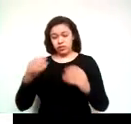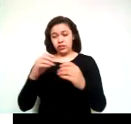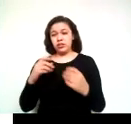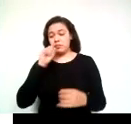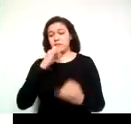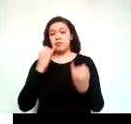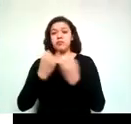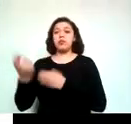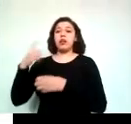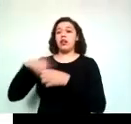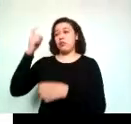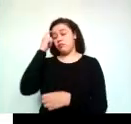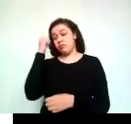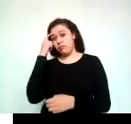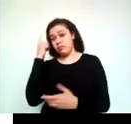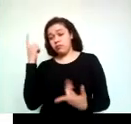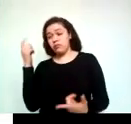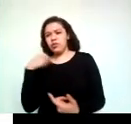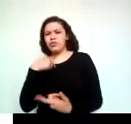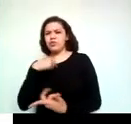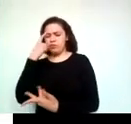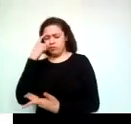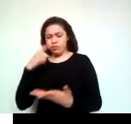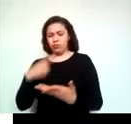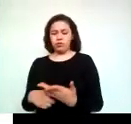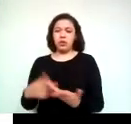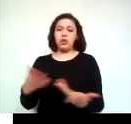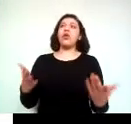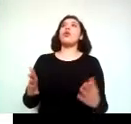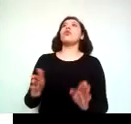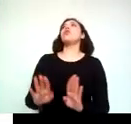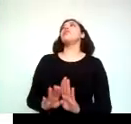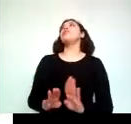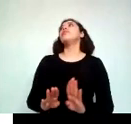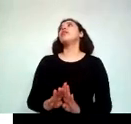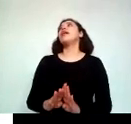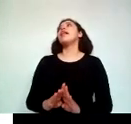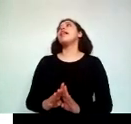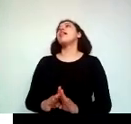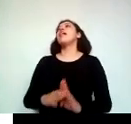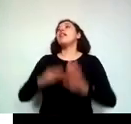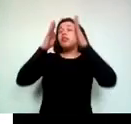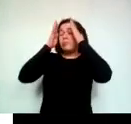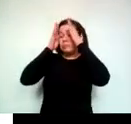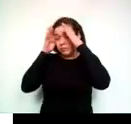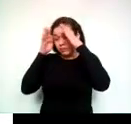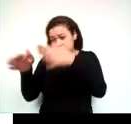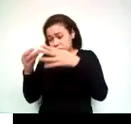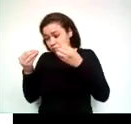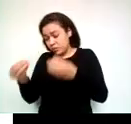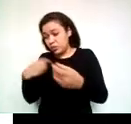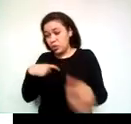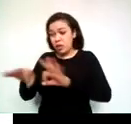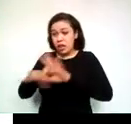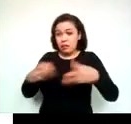mental. Pues si de repente yo considero que tengo que estar demasiado concentrada o que tengo que trabajar